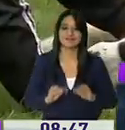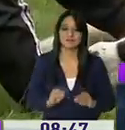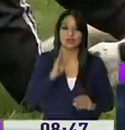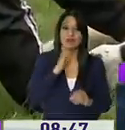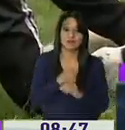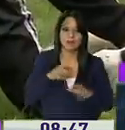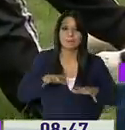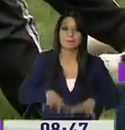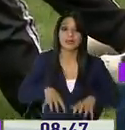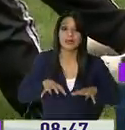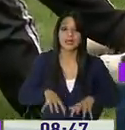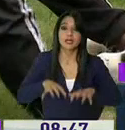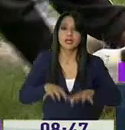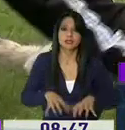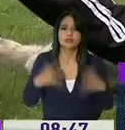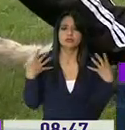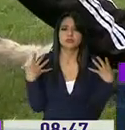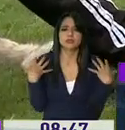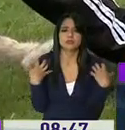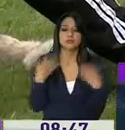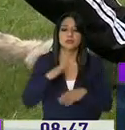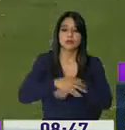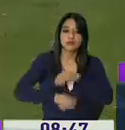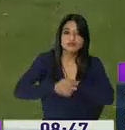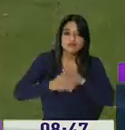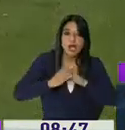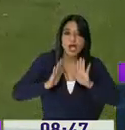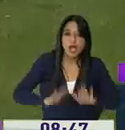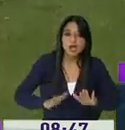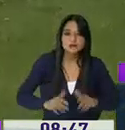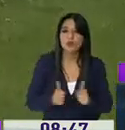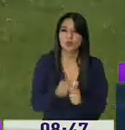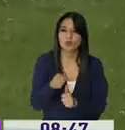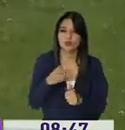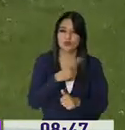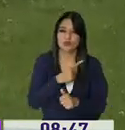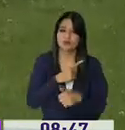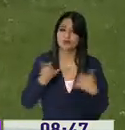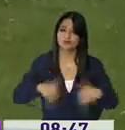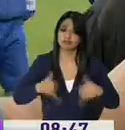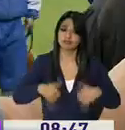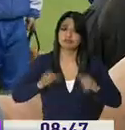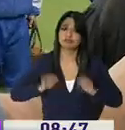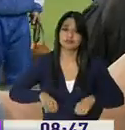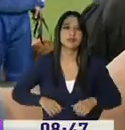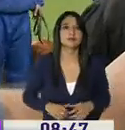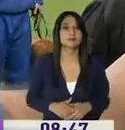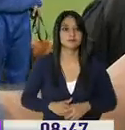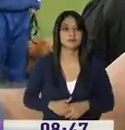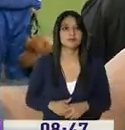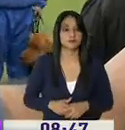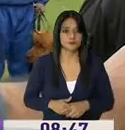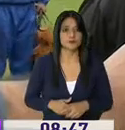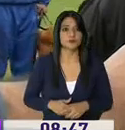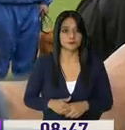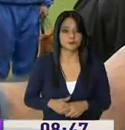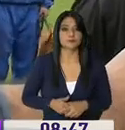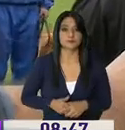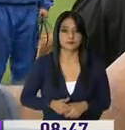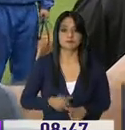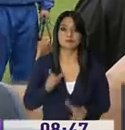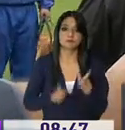can deje de lado el estrés por el confinamiento a través de juegos con su dueño. Con el afán de que la gente